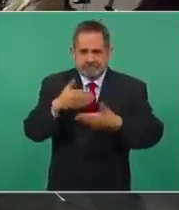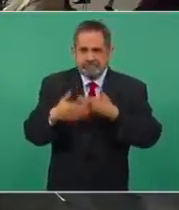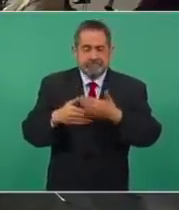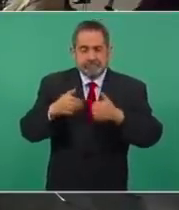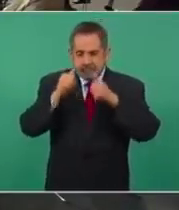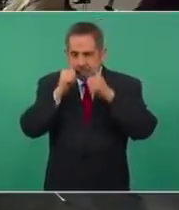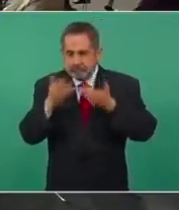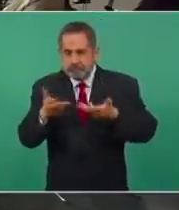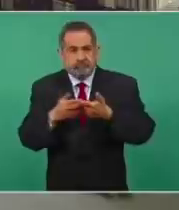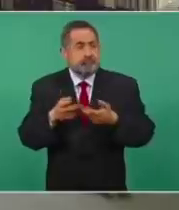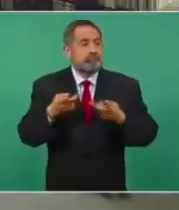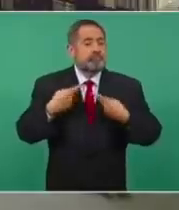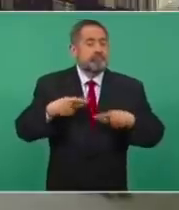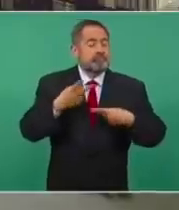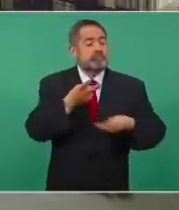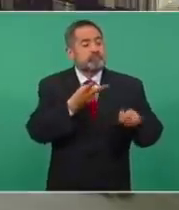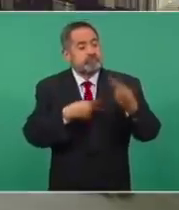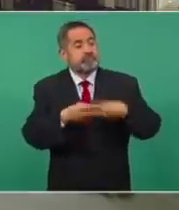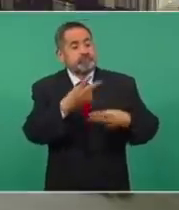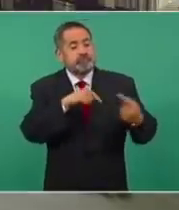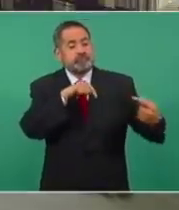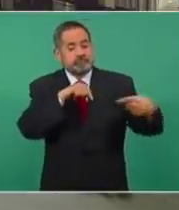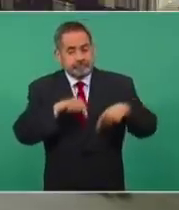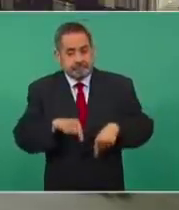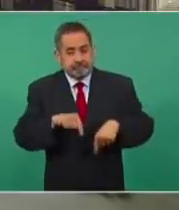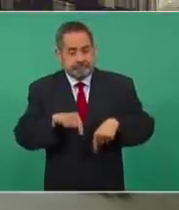atendiendo a quienes vienen a